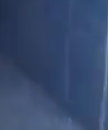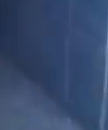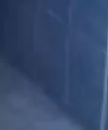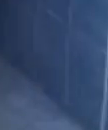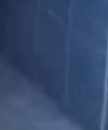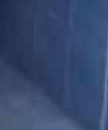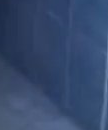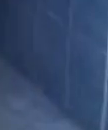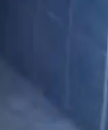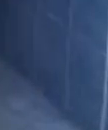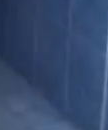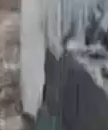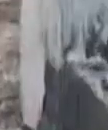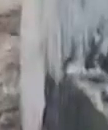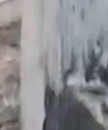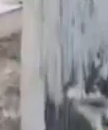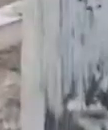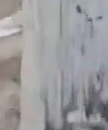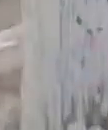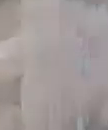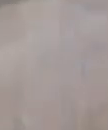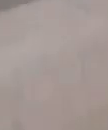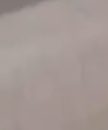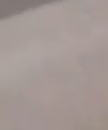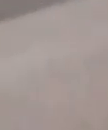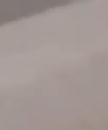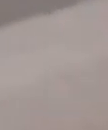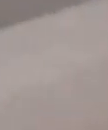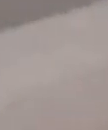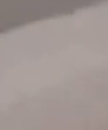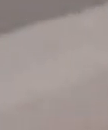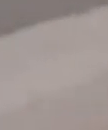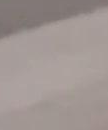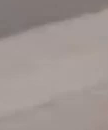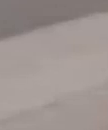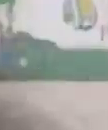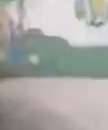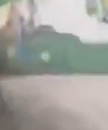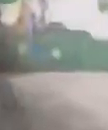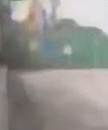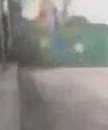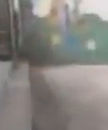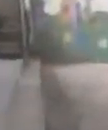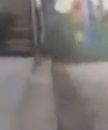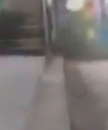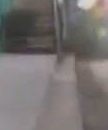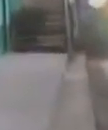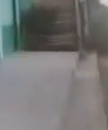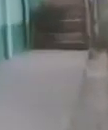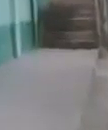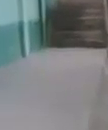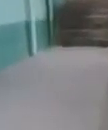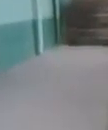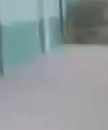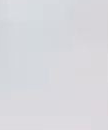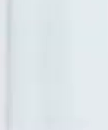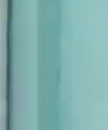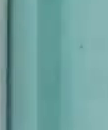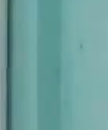así, lo hemos reconstruido y ahora luce de esta manera para brindar mejores condiciones a nuestros